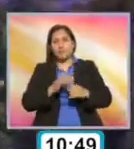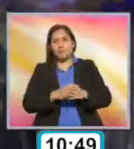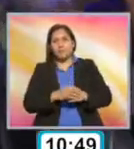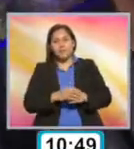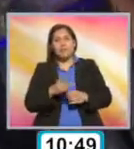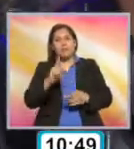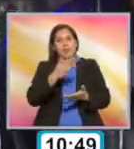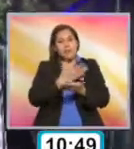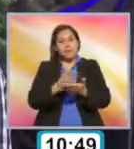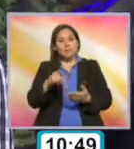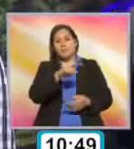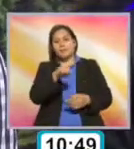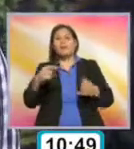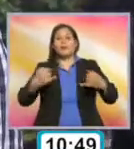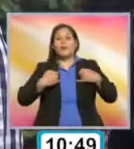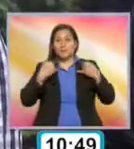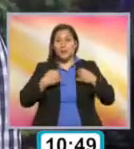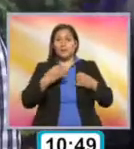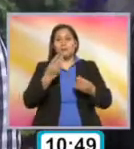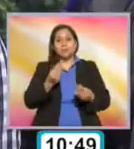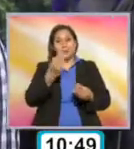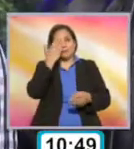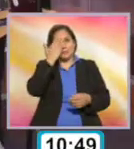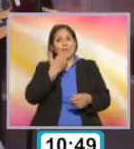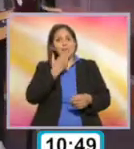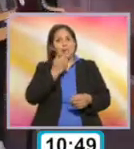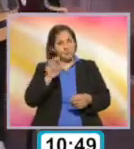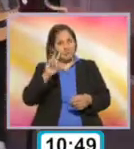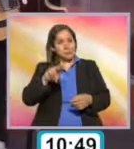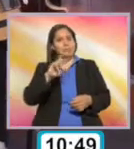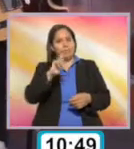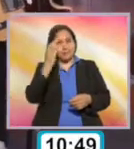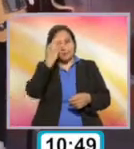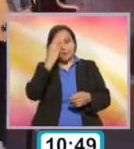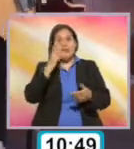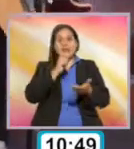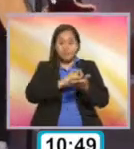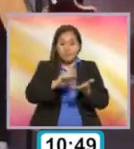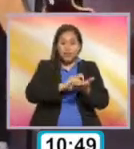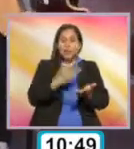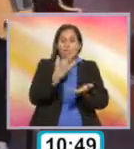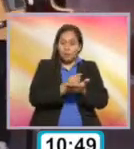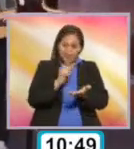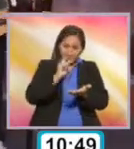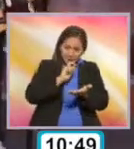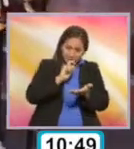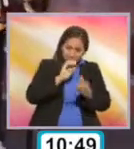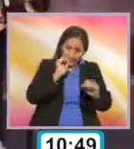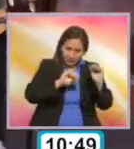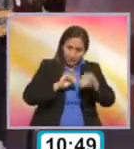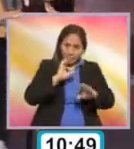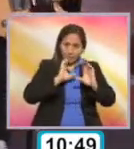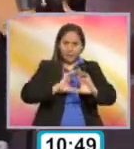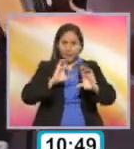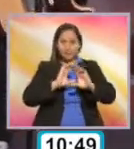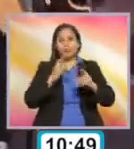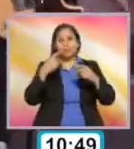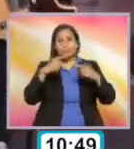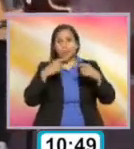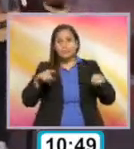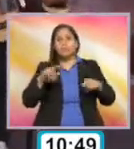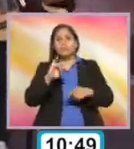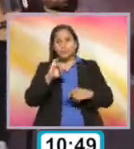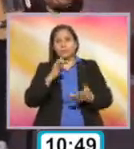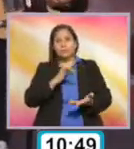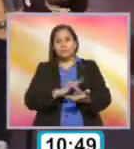de que son muy jóvenes, tienen mucho talento, hay que reconocérselo, y son compositores y arreglistas de su música. Sí. Muy bien